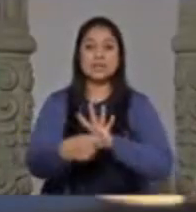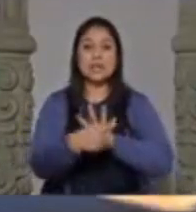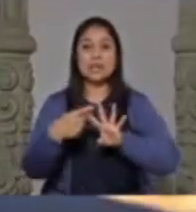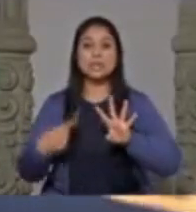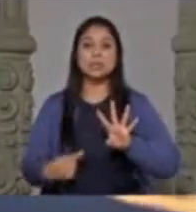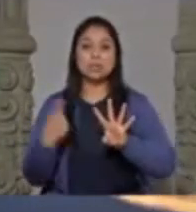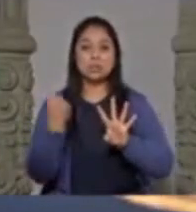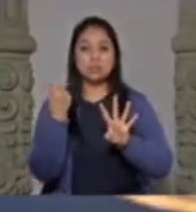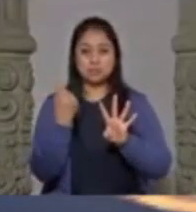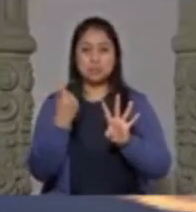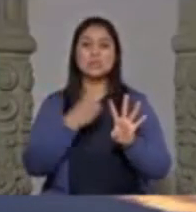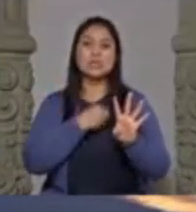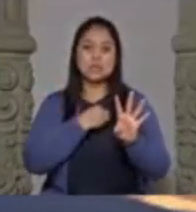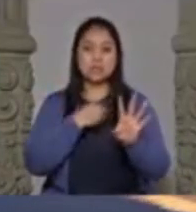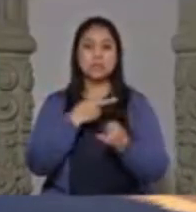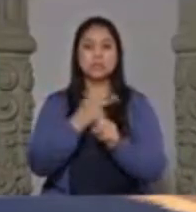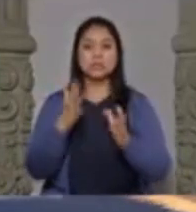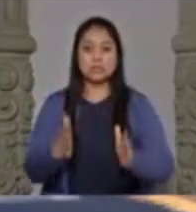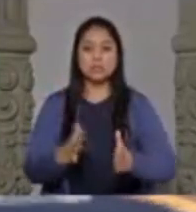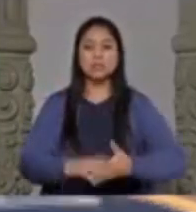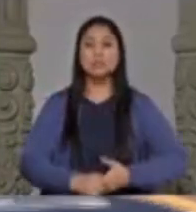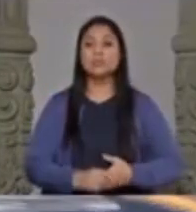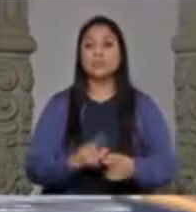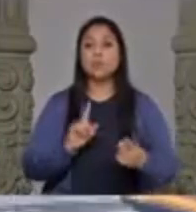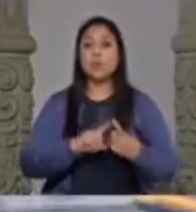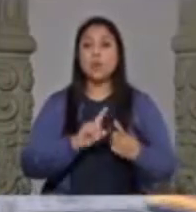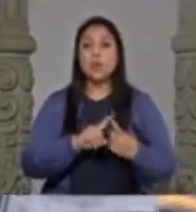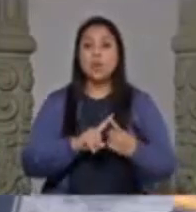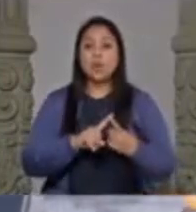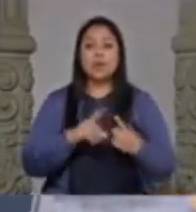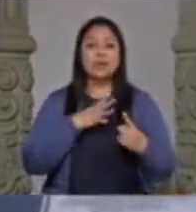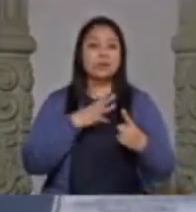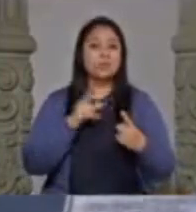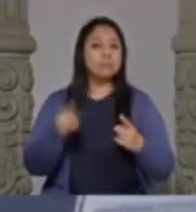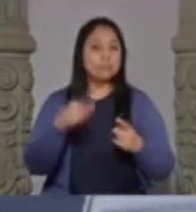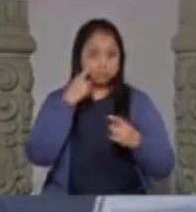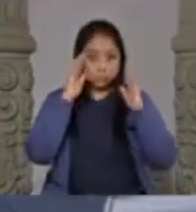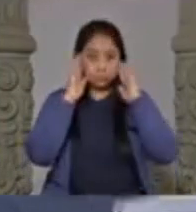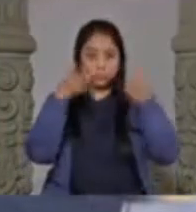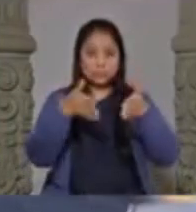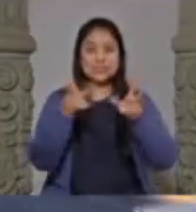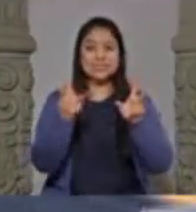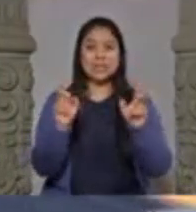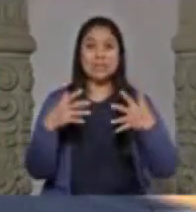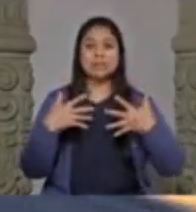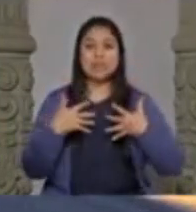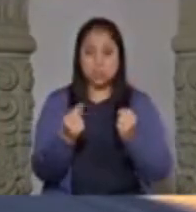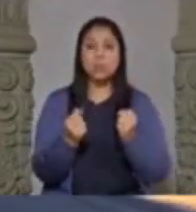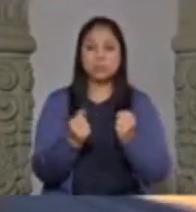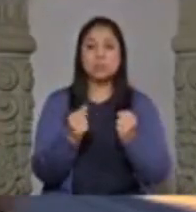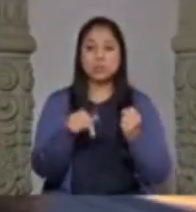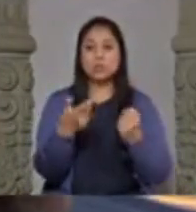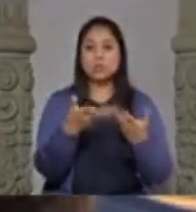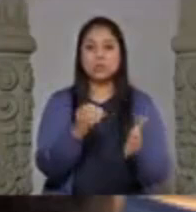actividades principales que quieren los guatemaltecos. Uno es definitivamente tenemos que preocuparnos del tema de la salud, y ahí incluyo